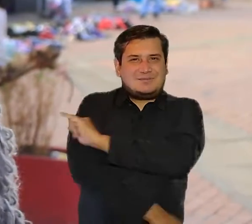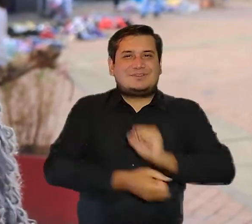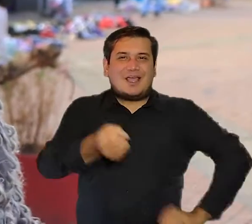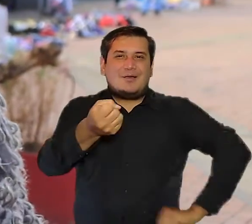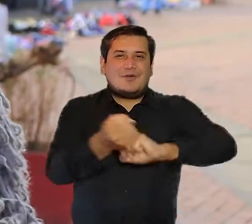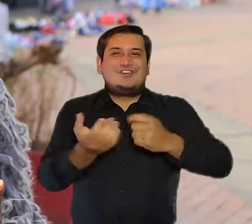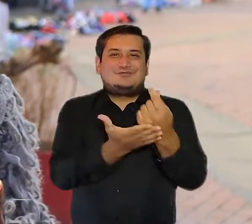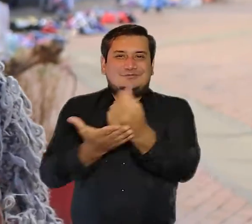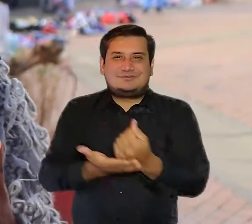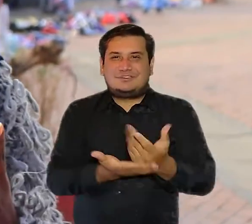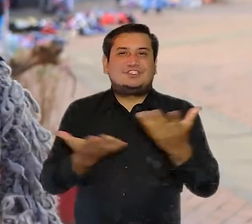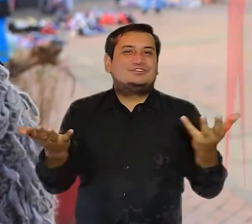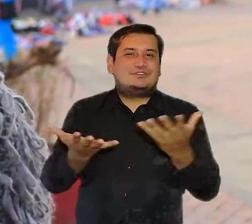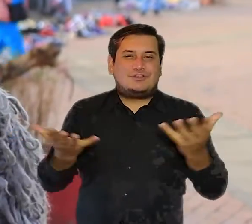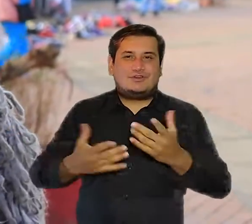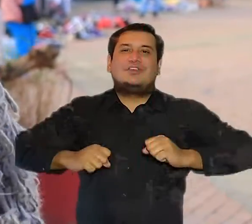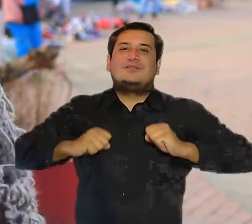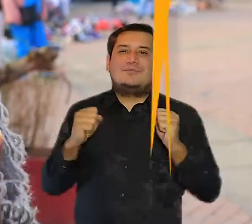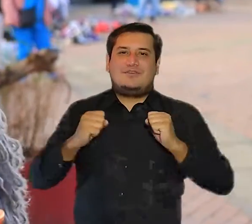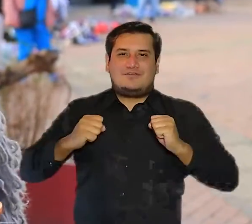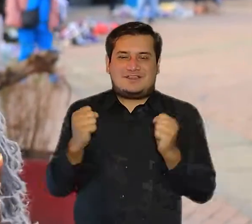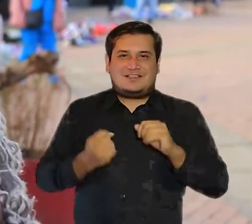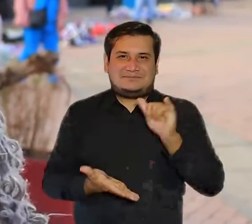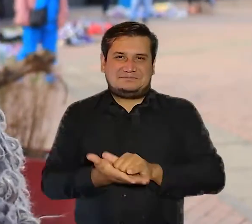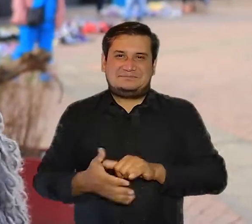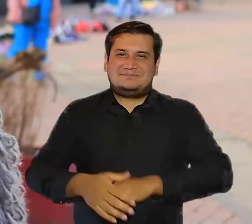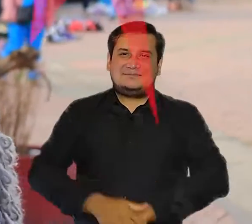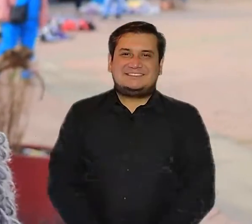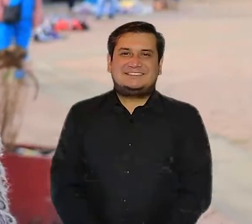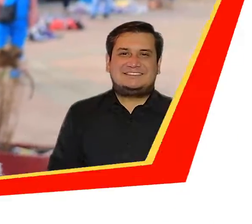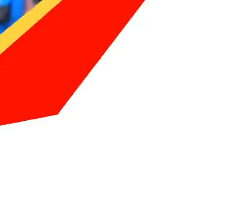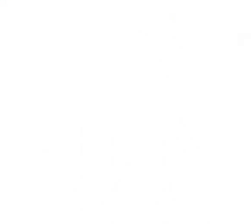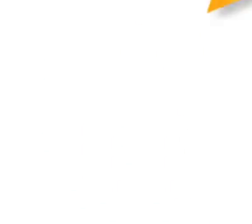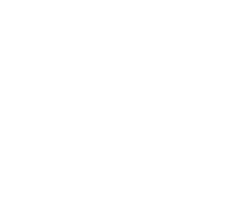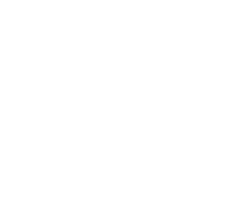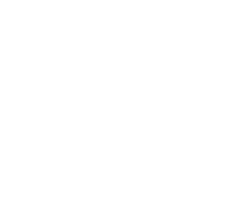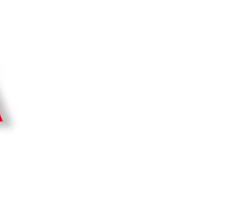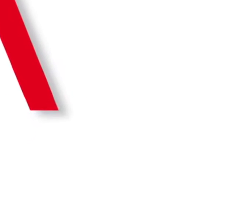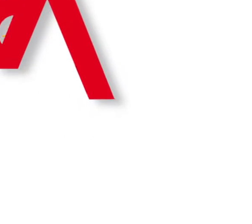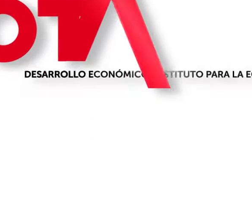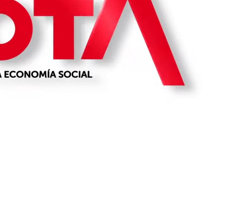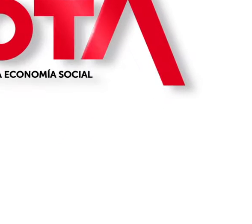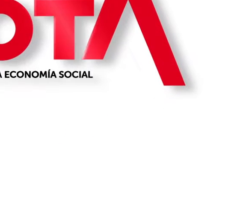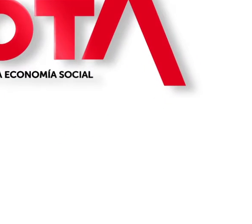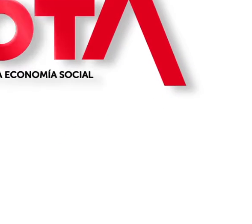económica y fortaleciendo la economía en el Distrito Capital.